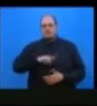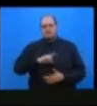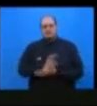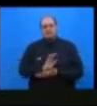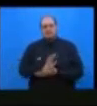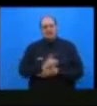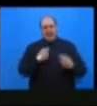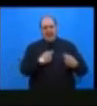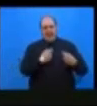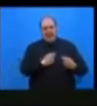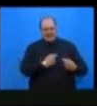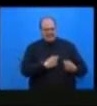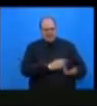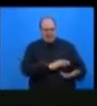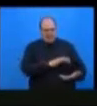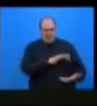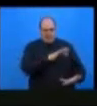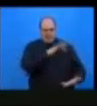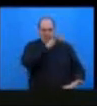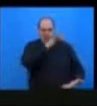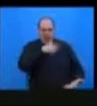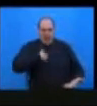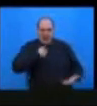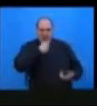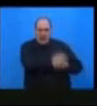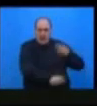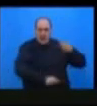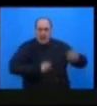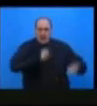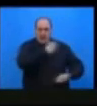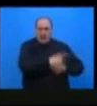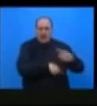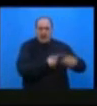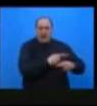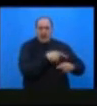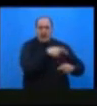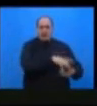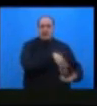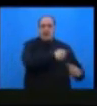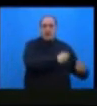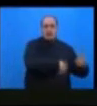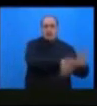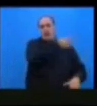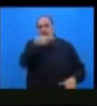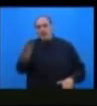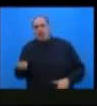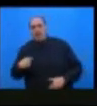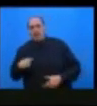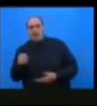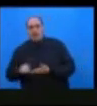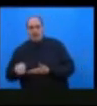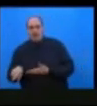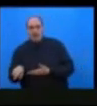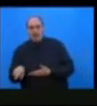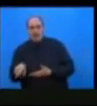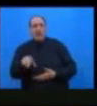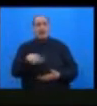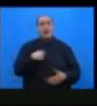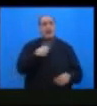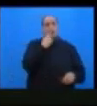nivel de gasto en la administración pública el administrador es más grande que el administrador el collar en la argentina es más grande que el